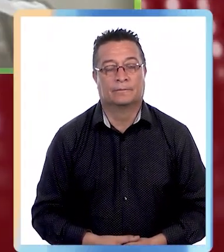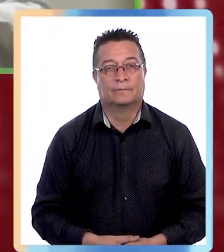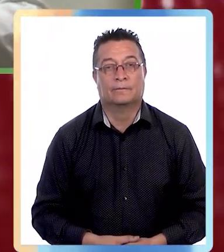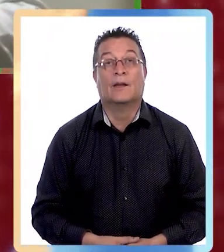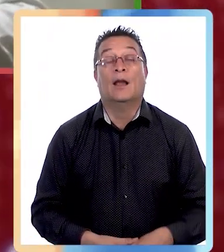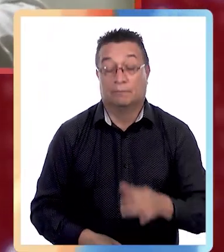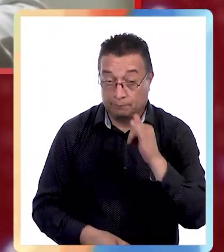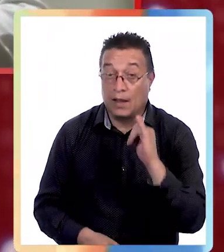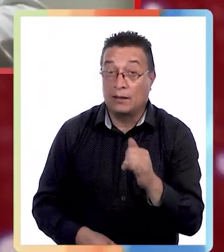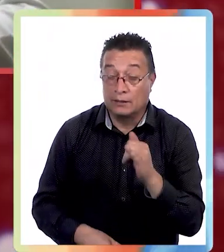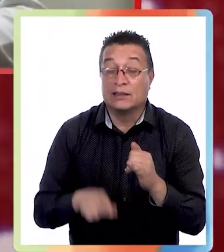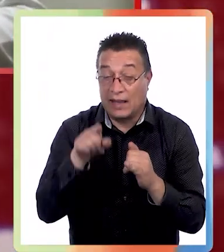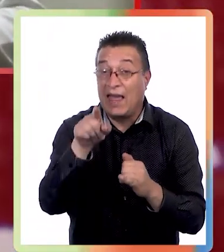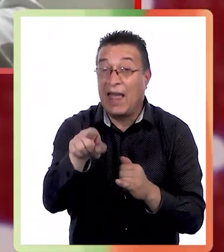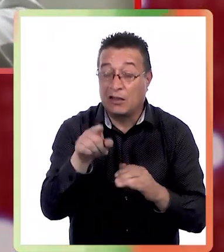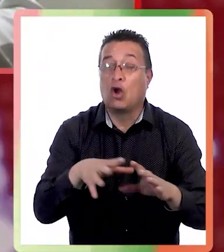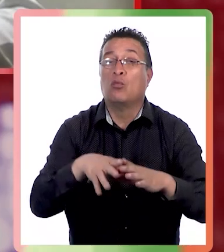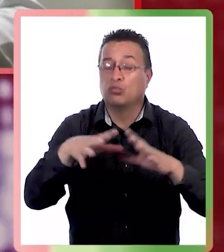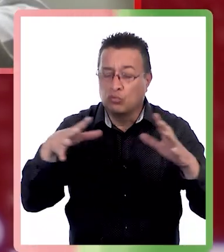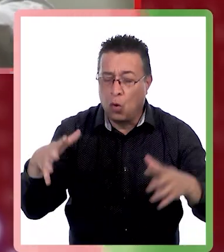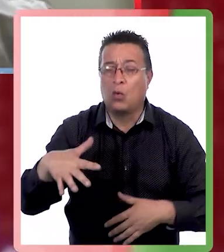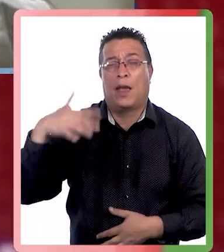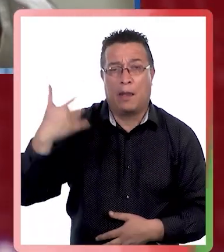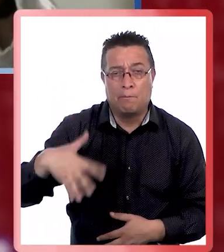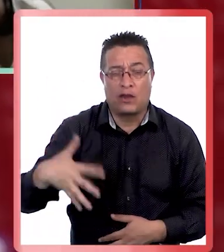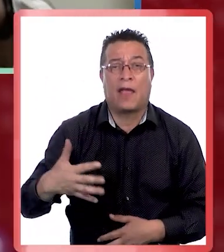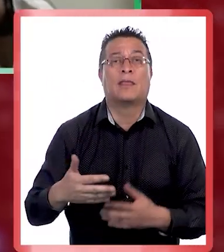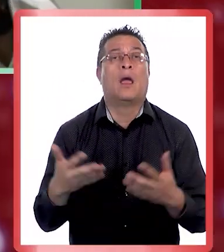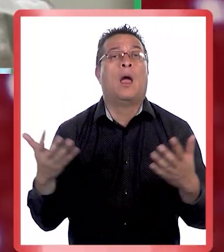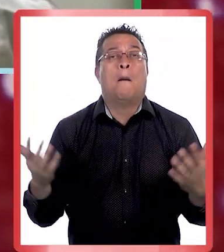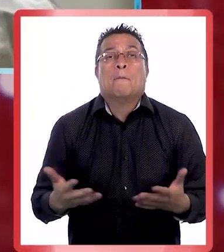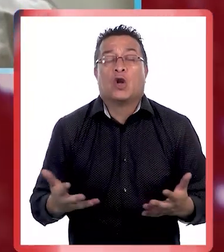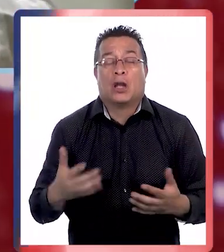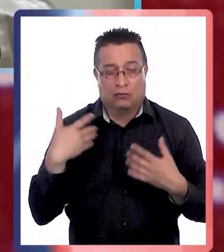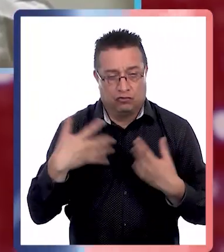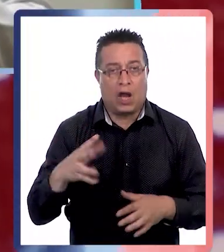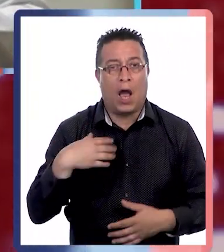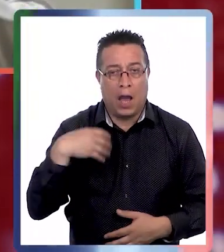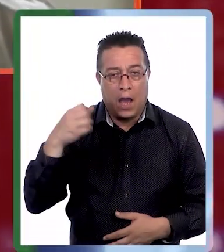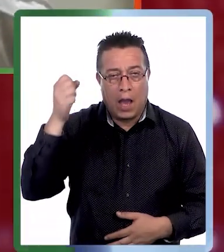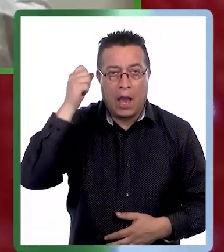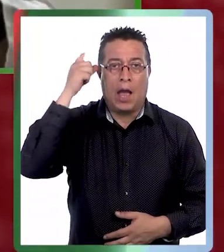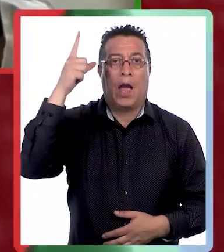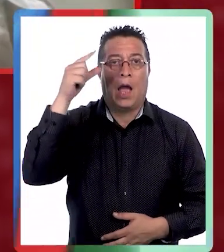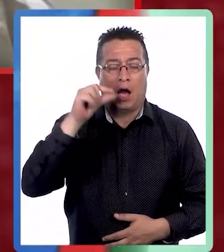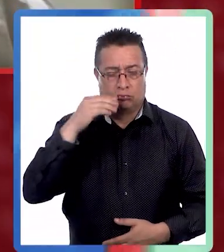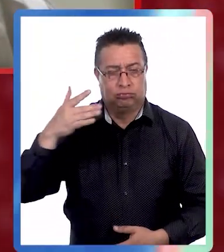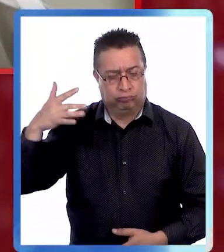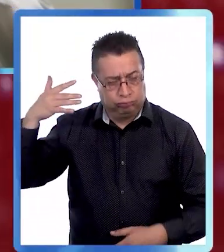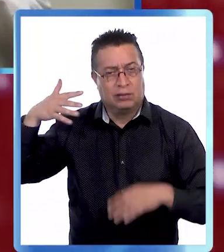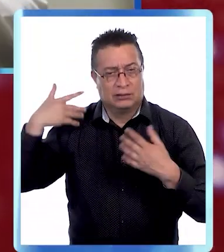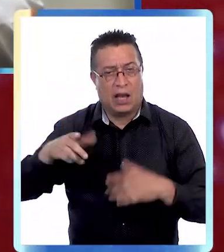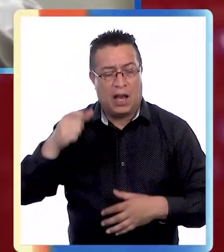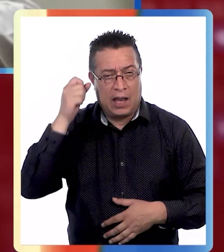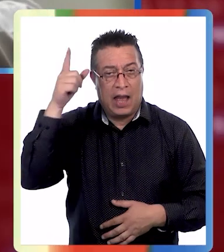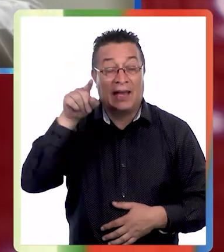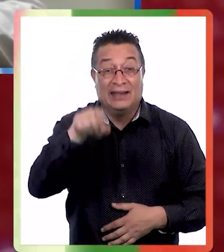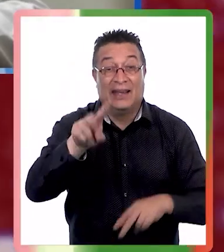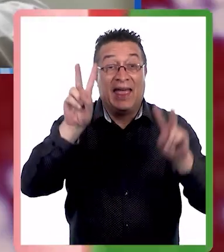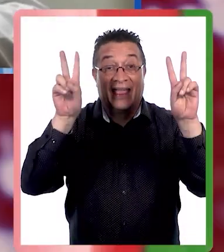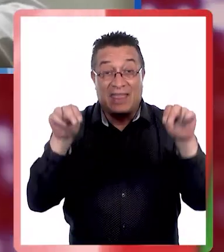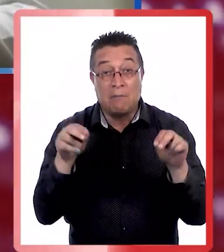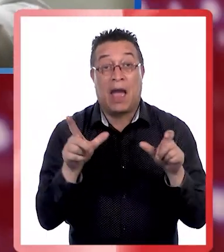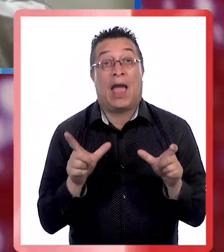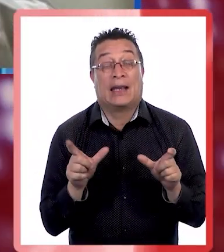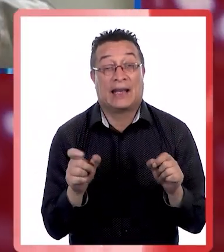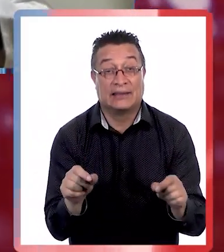Efectivamente, y esto es tremendamente valioso porque hemos aprendido en el último tiempo que efectivamente el fenómeno del cáncer